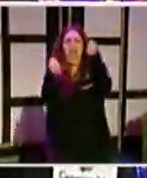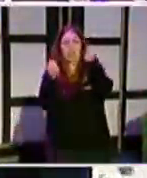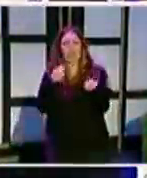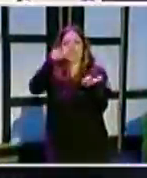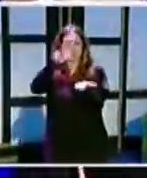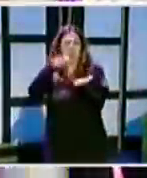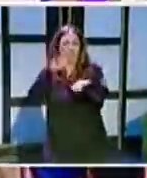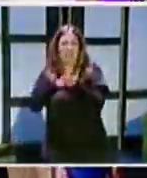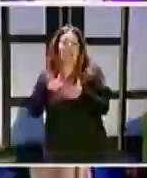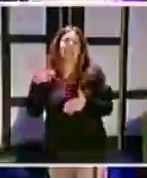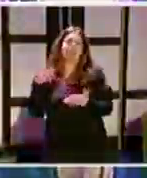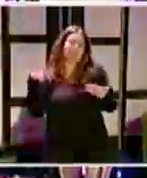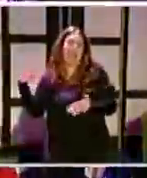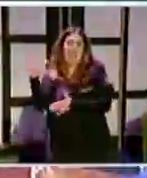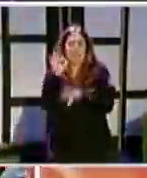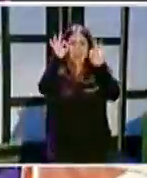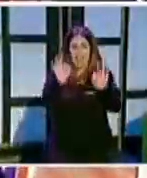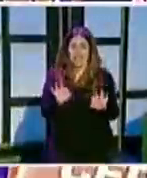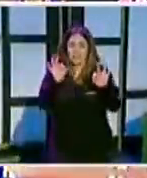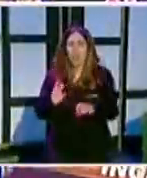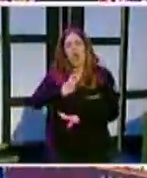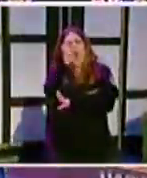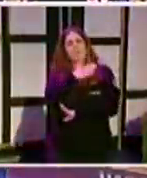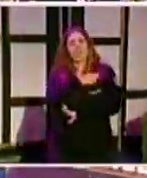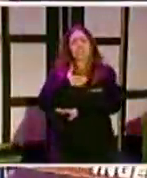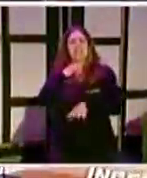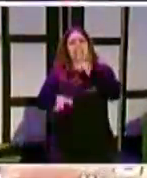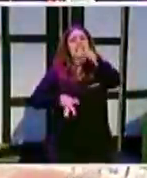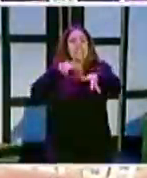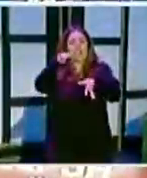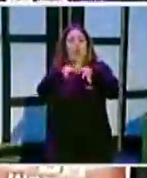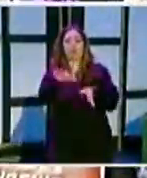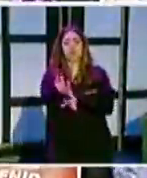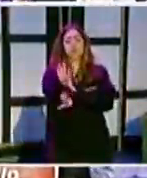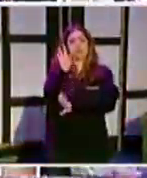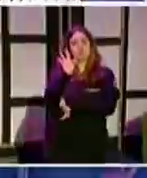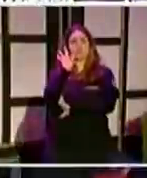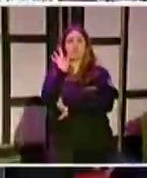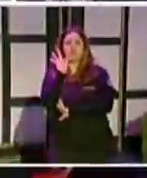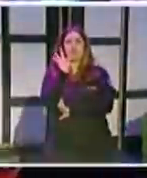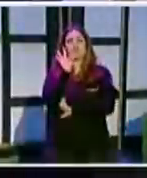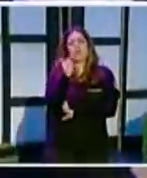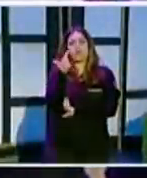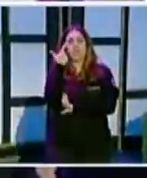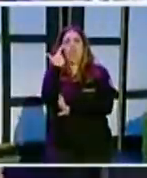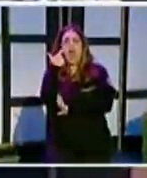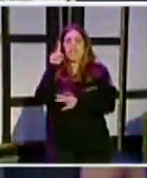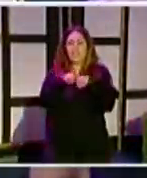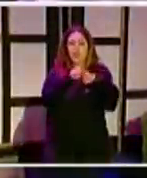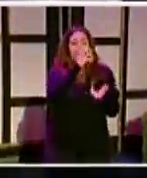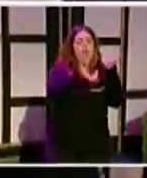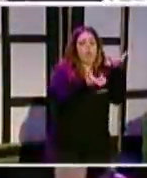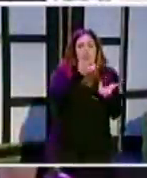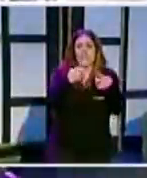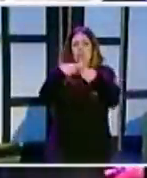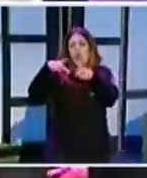letras. Otros en cambio quieren hacer un ciclo. Ah, mecánica, cocina, de cualquier tipo.